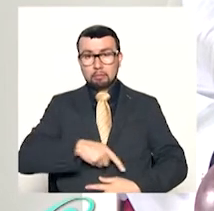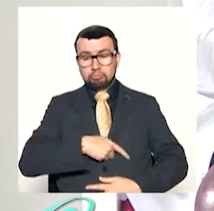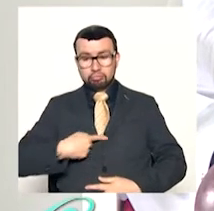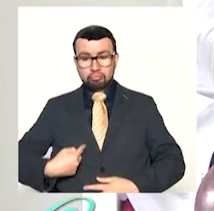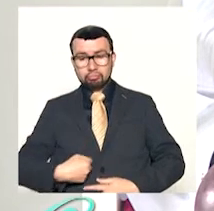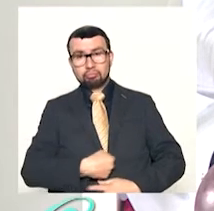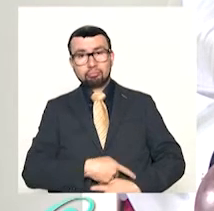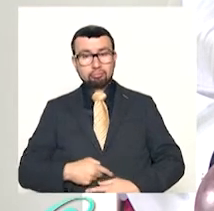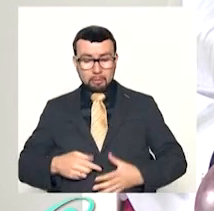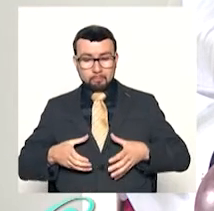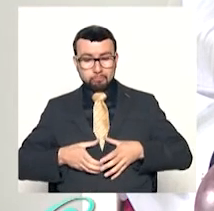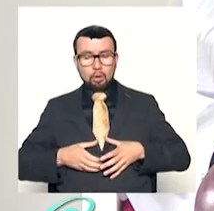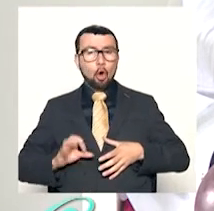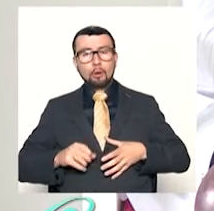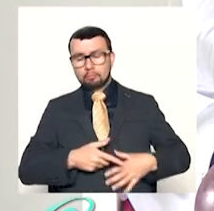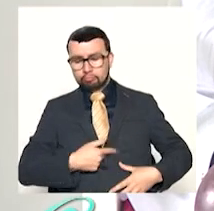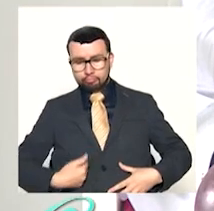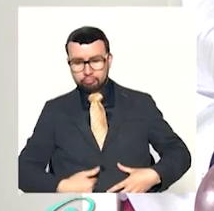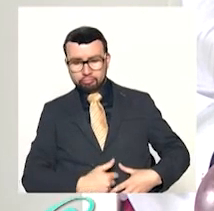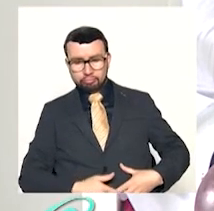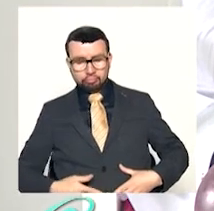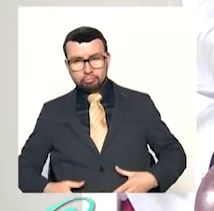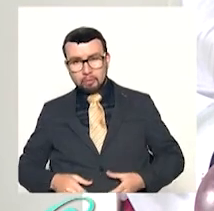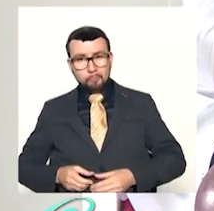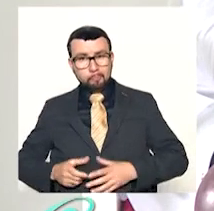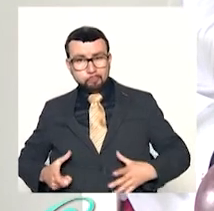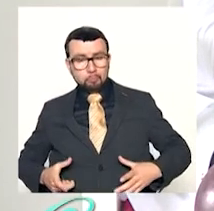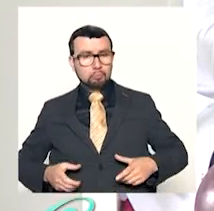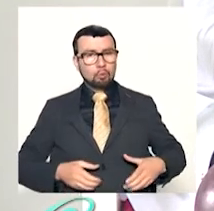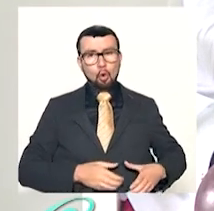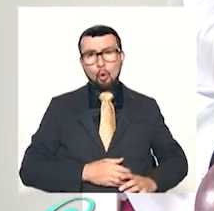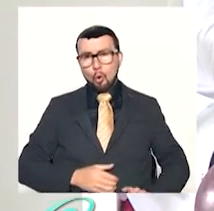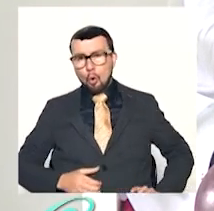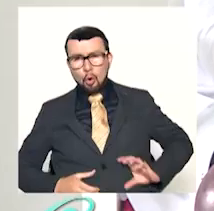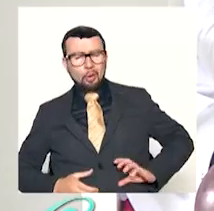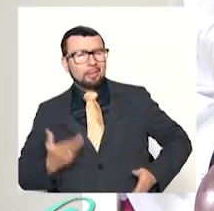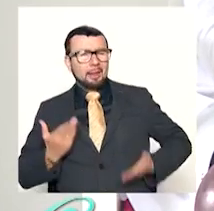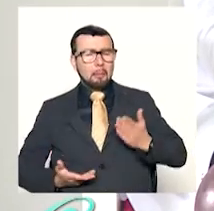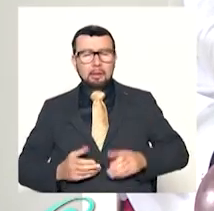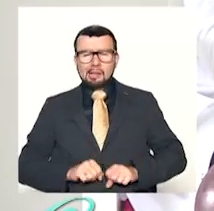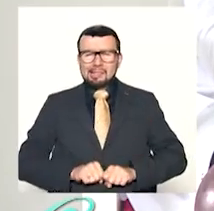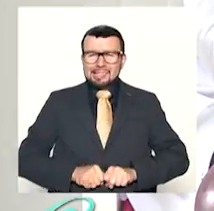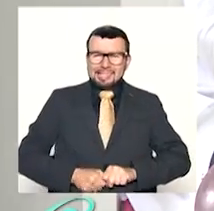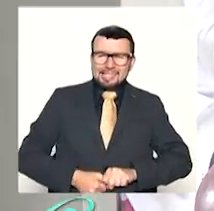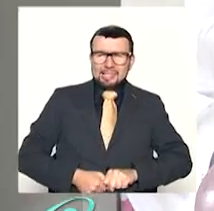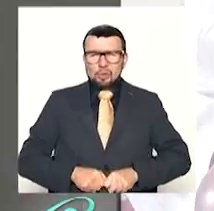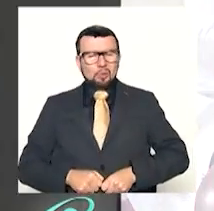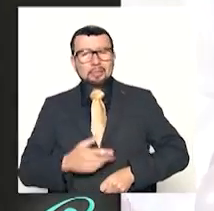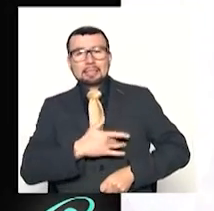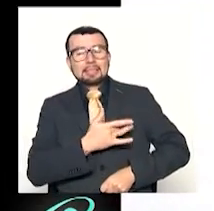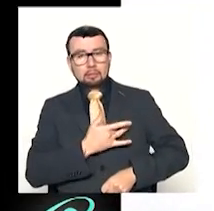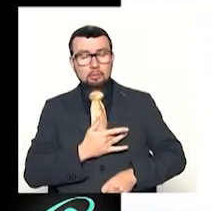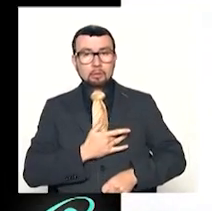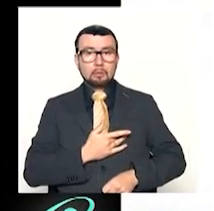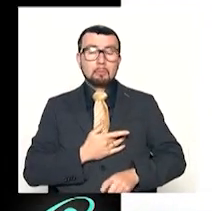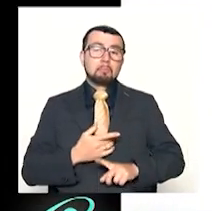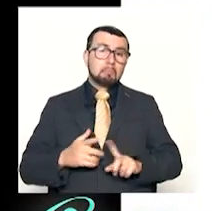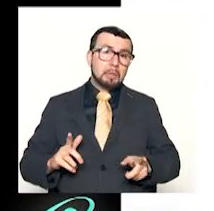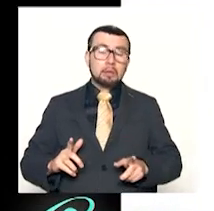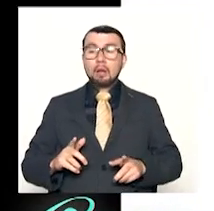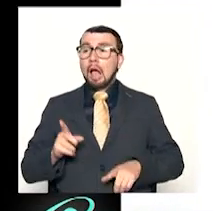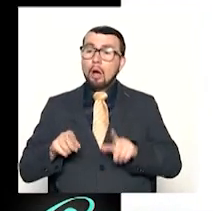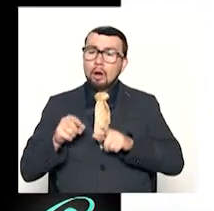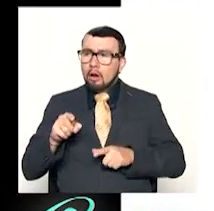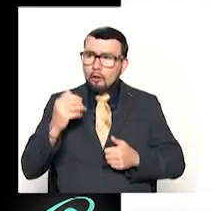del estómago, de los intestinos, ya sea el delgado o el colon. Pero también hay que recordar que hay enfermedades importantes